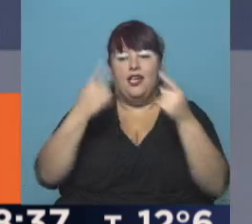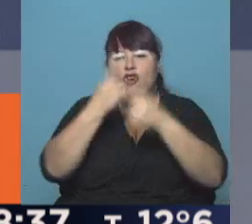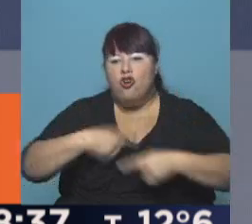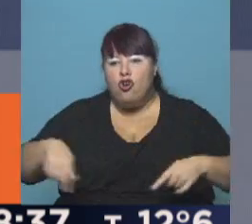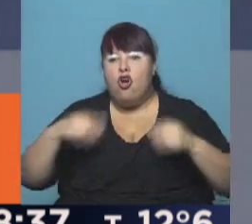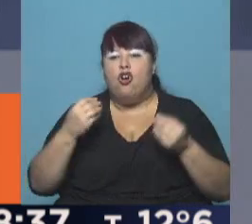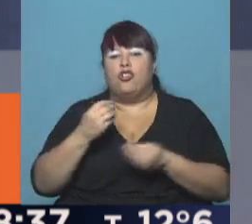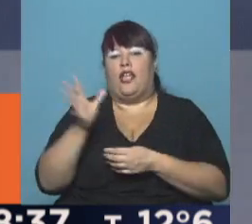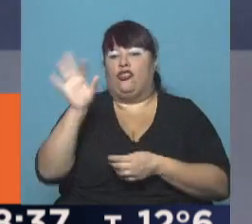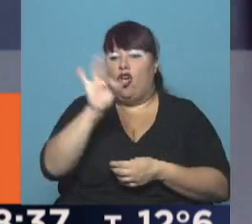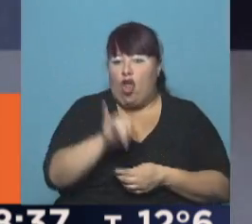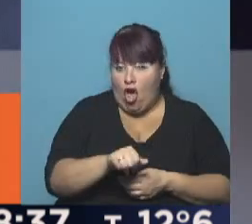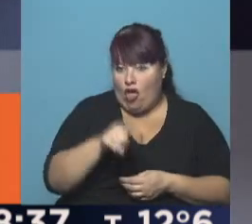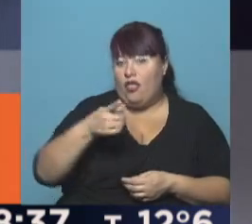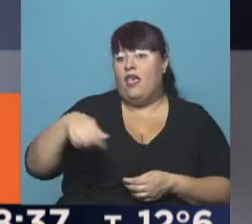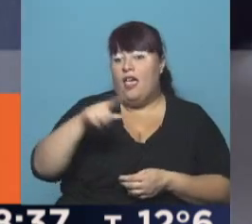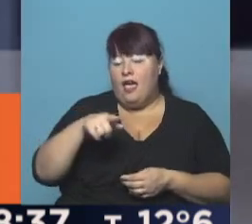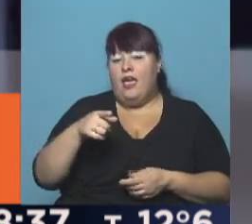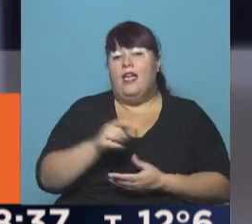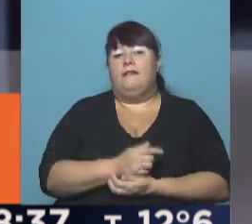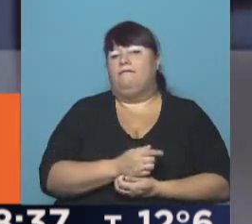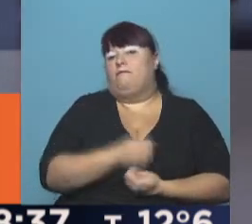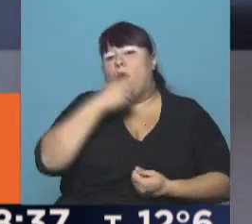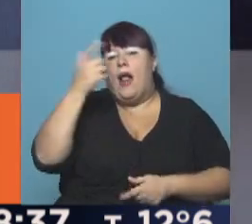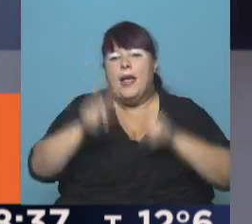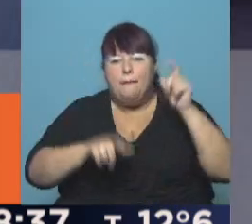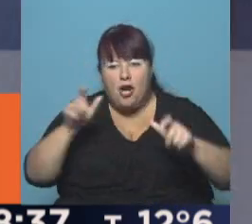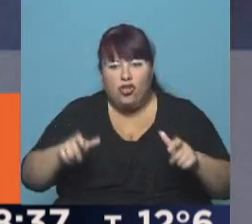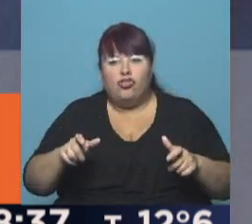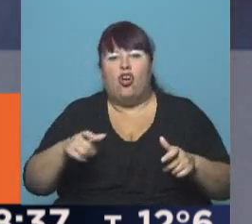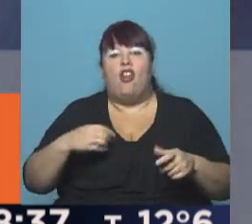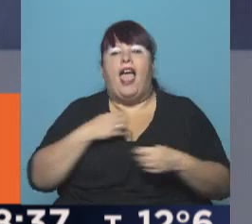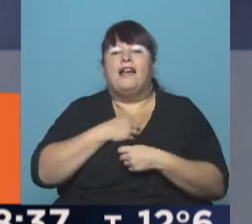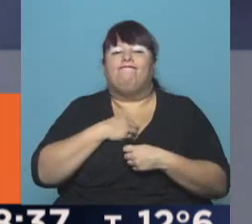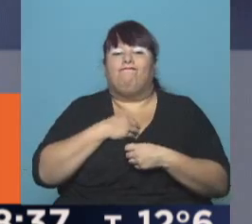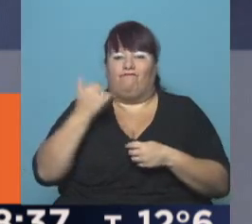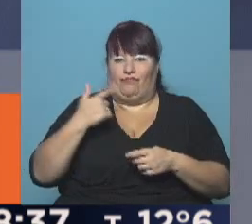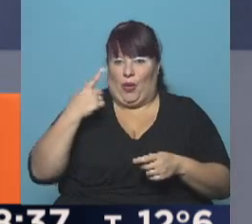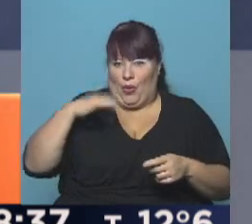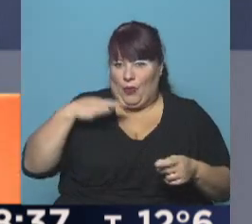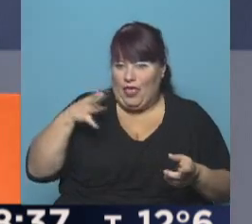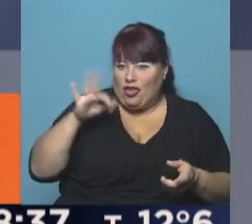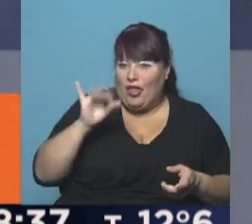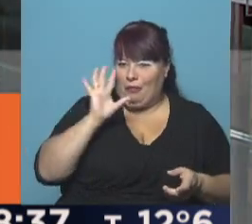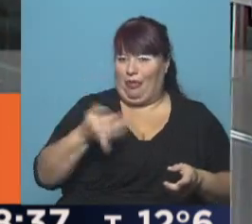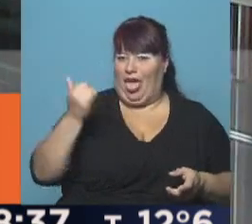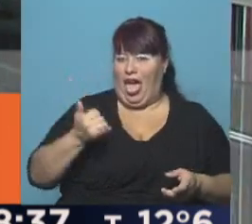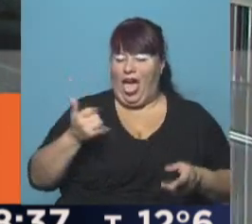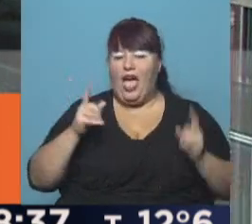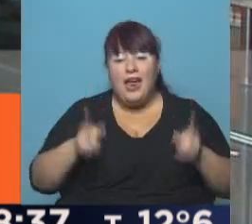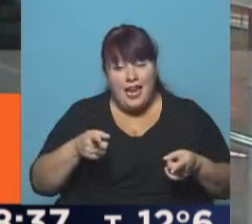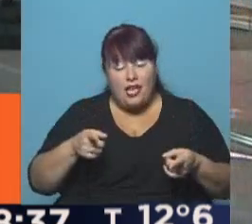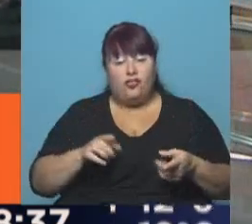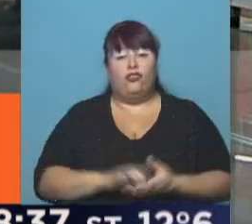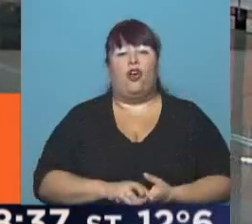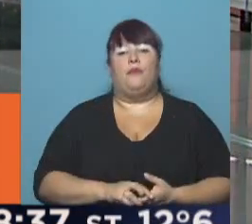que están ocurriendo cotidianamente que usted cualquier ciudadano lo siente en su vida cotidiana y para ello